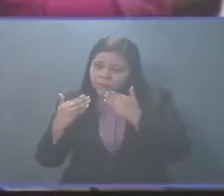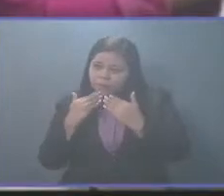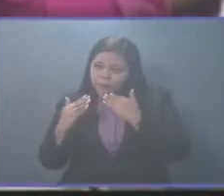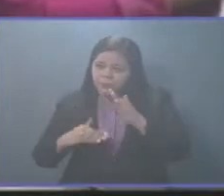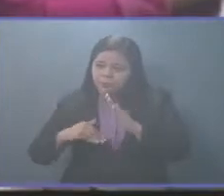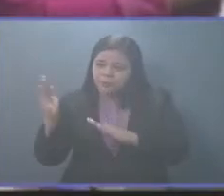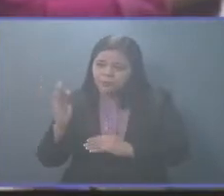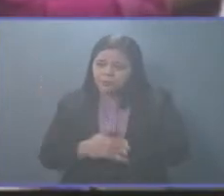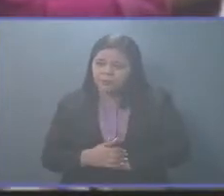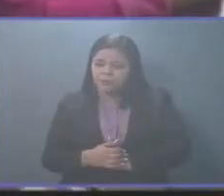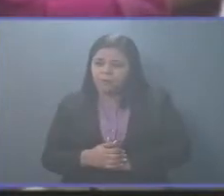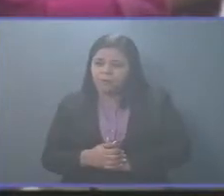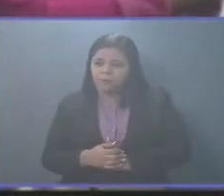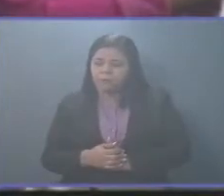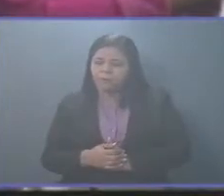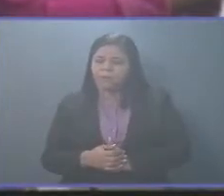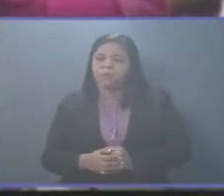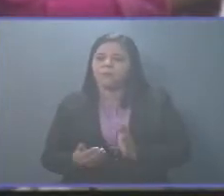tarea sencilla.